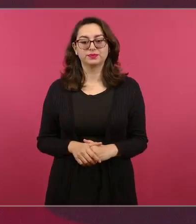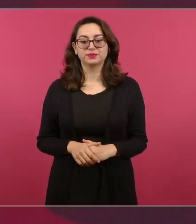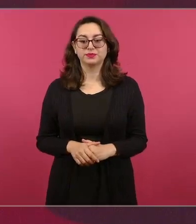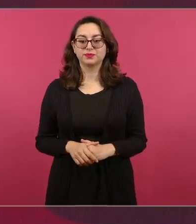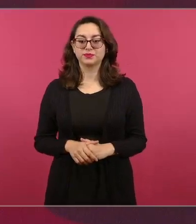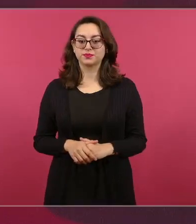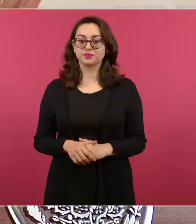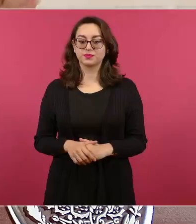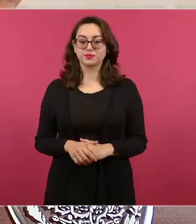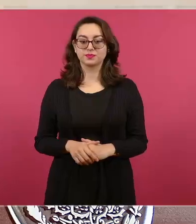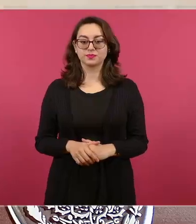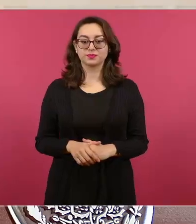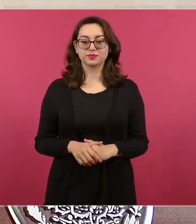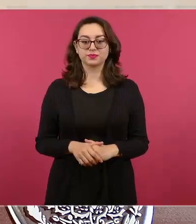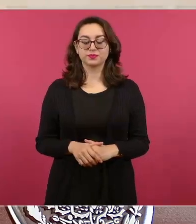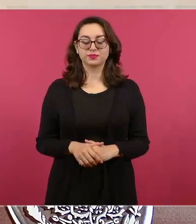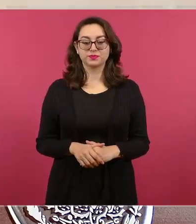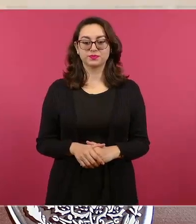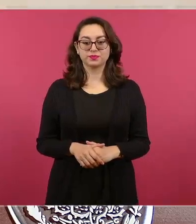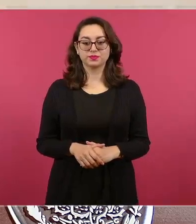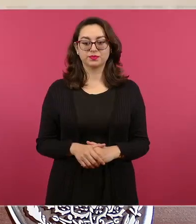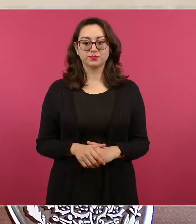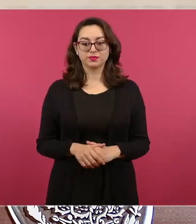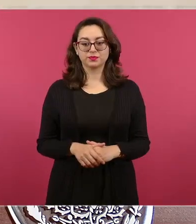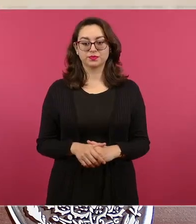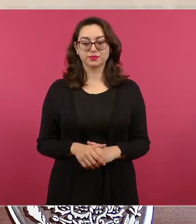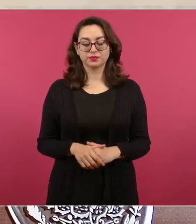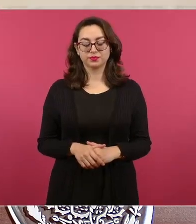Y vamos a procurar